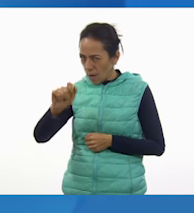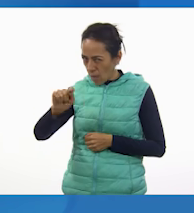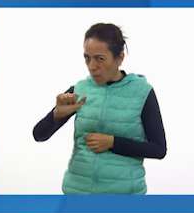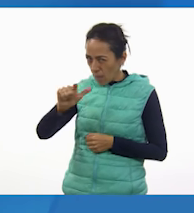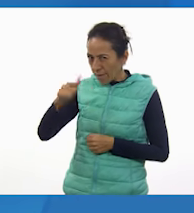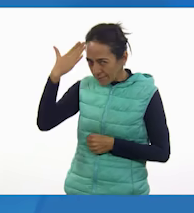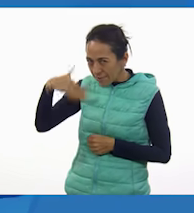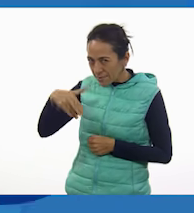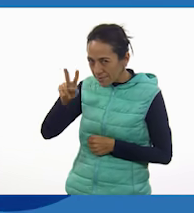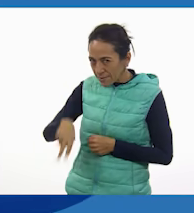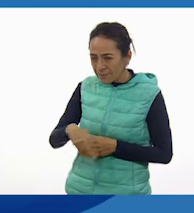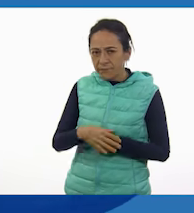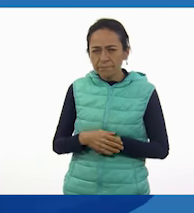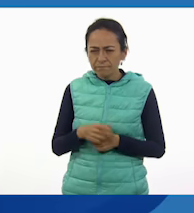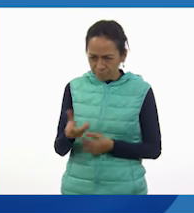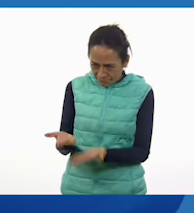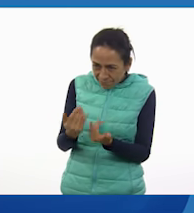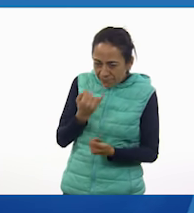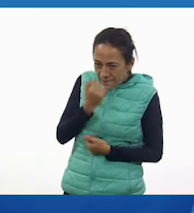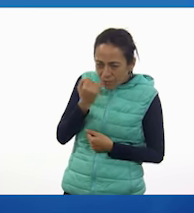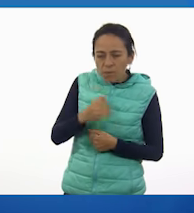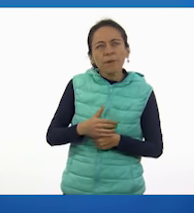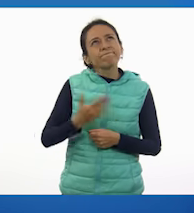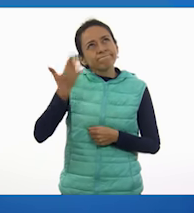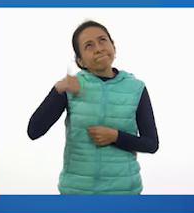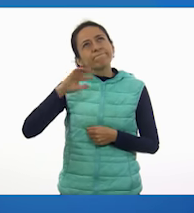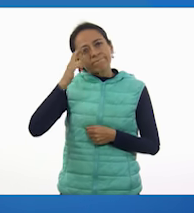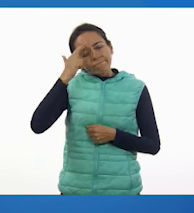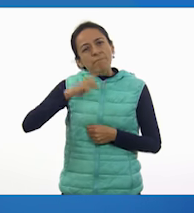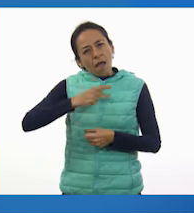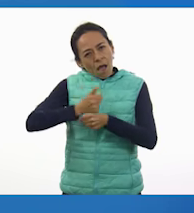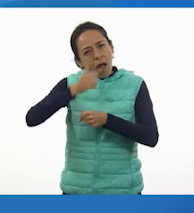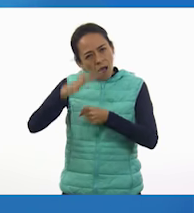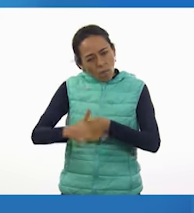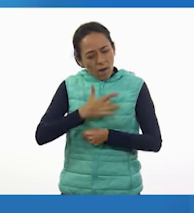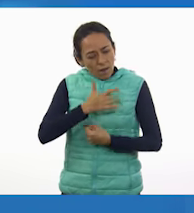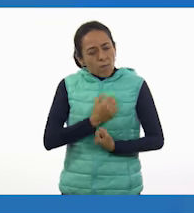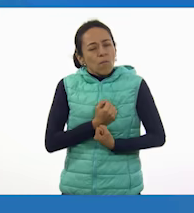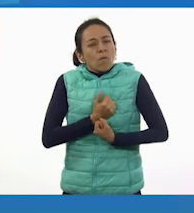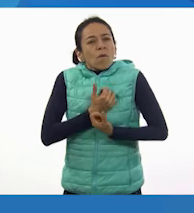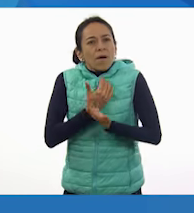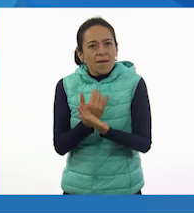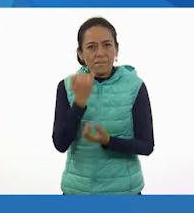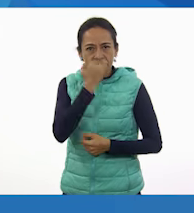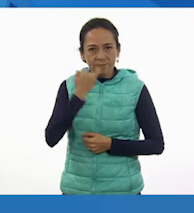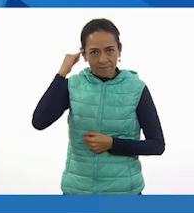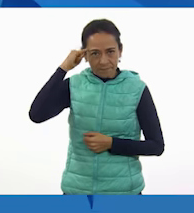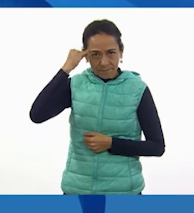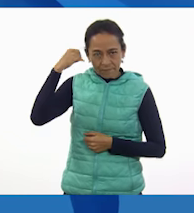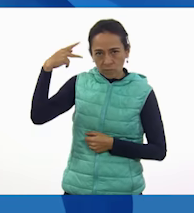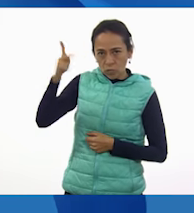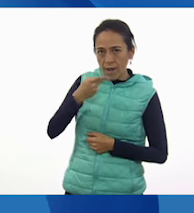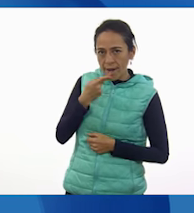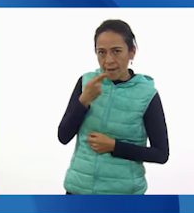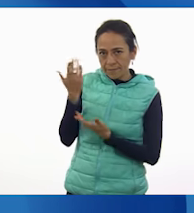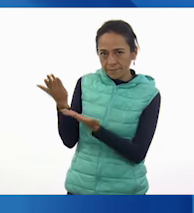Hay un poema que me recitaba mi abuelita. Yánimo cuepa y pamo shakal.